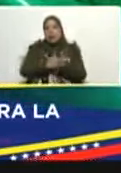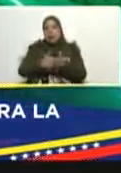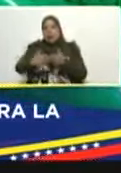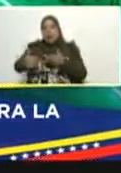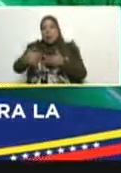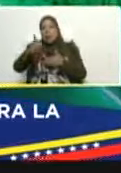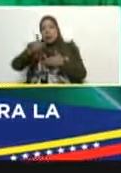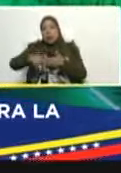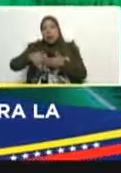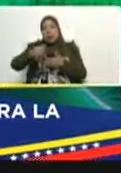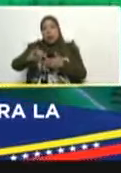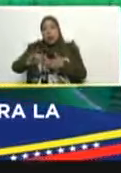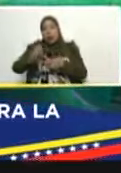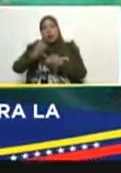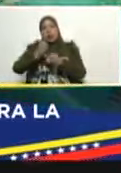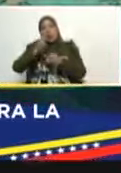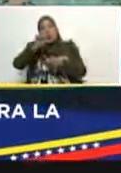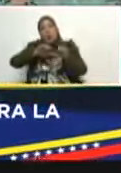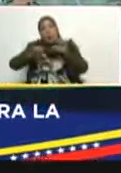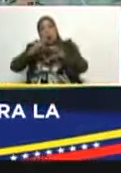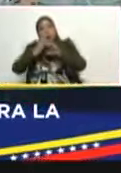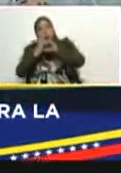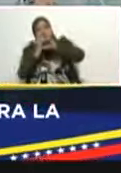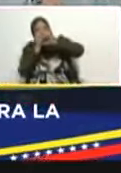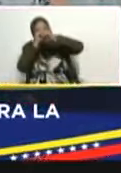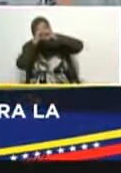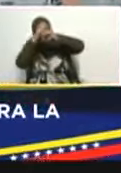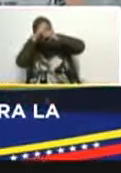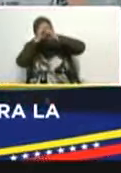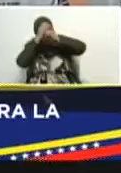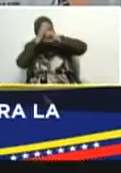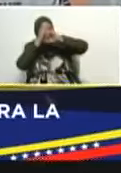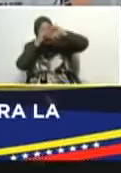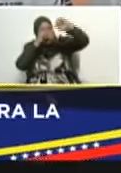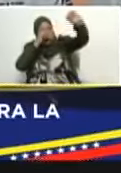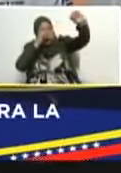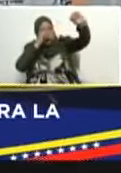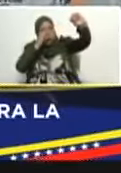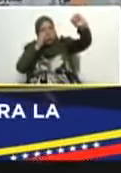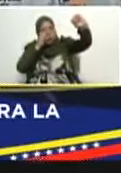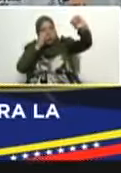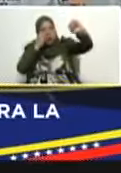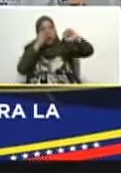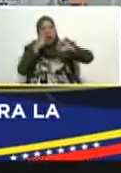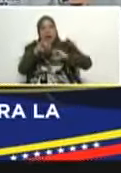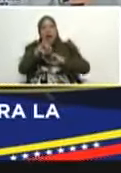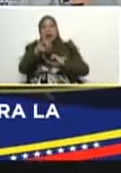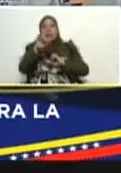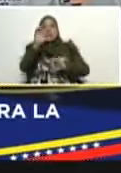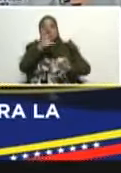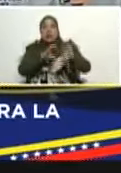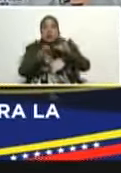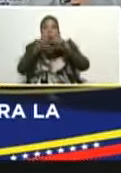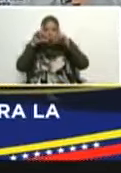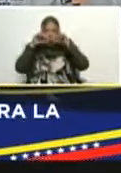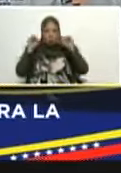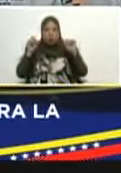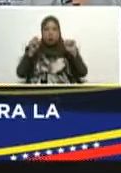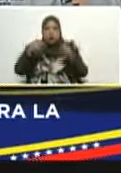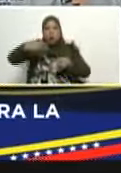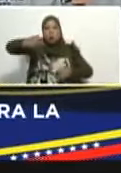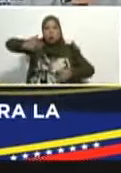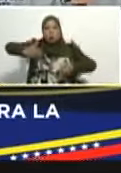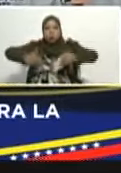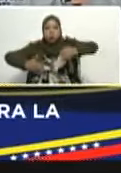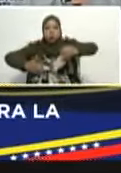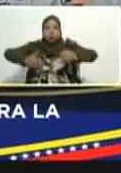tenemos también telecomunicaciones, inteligencia artificial, una demostración de todas las